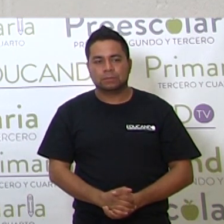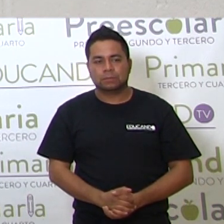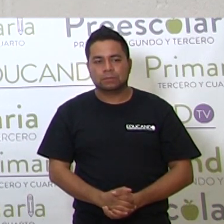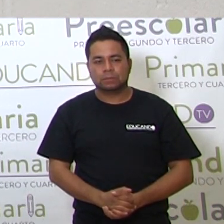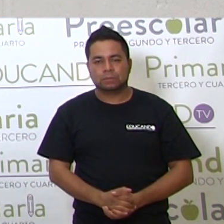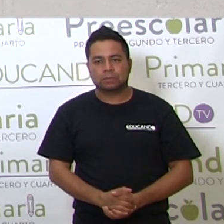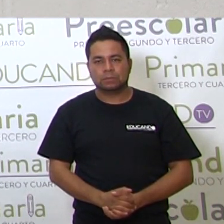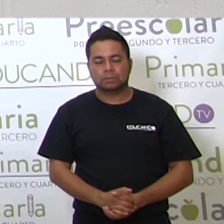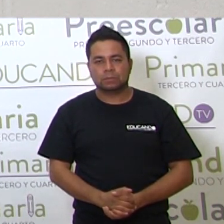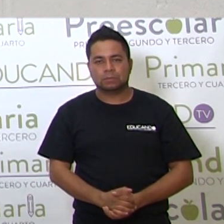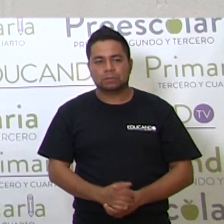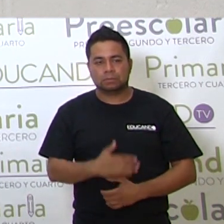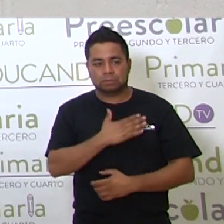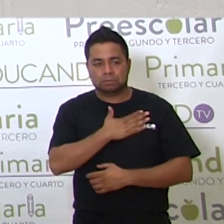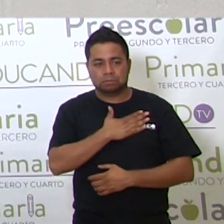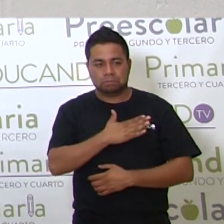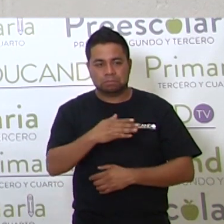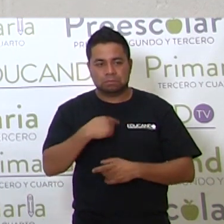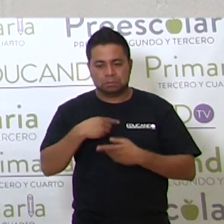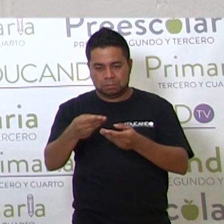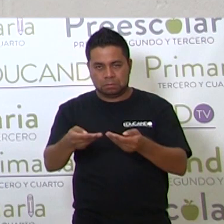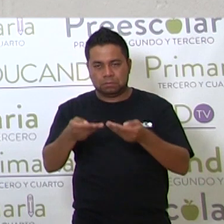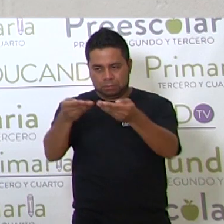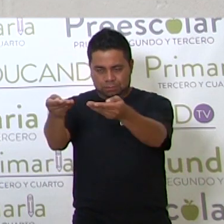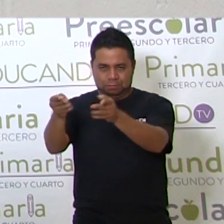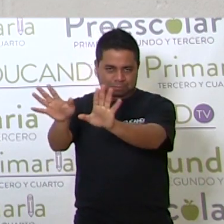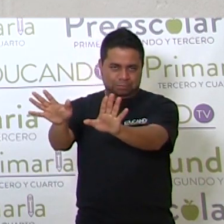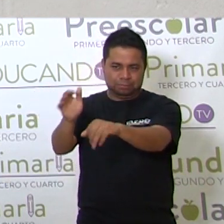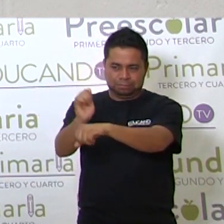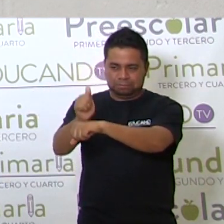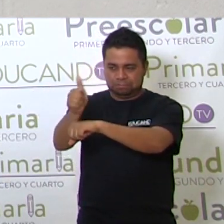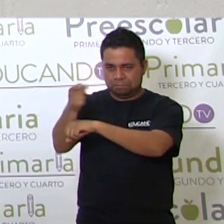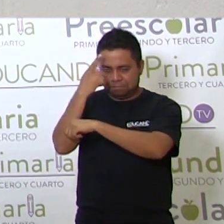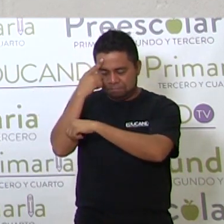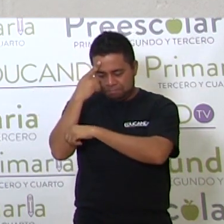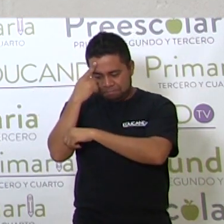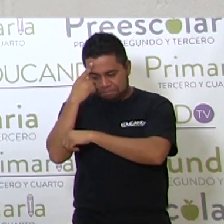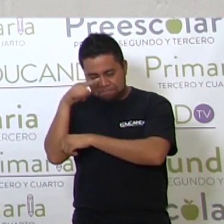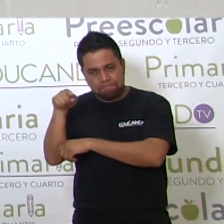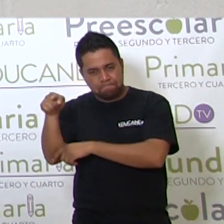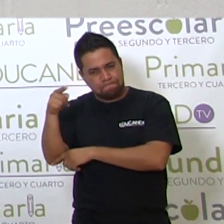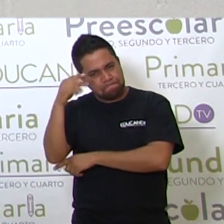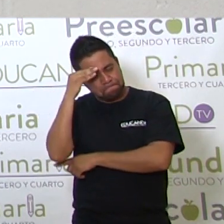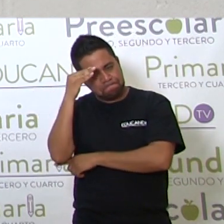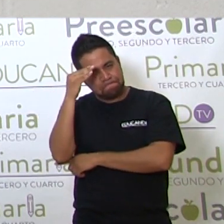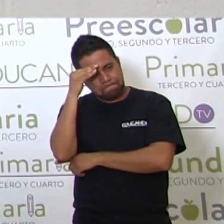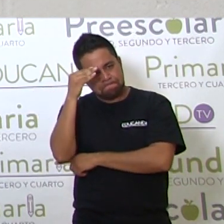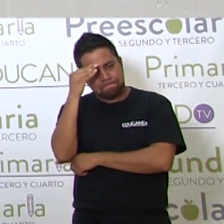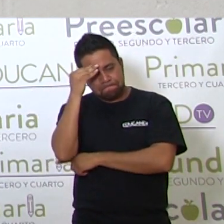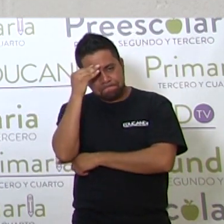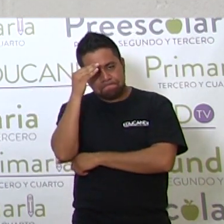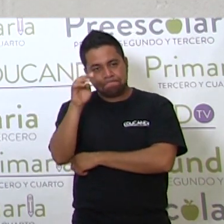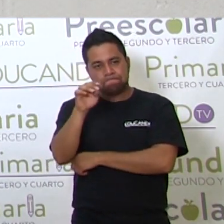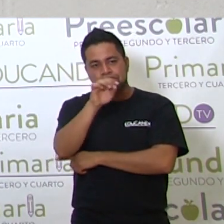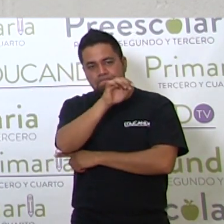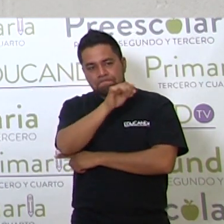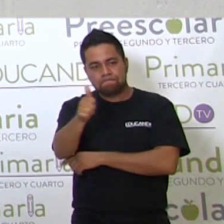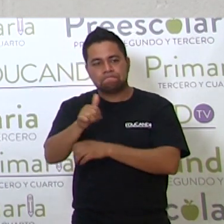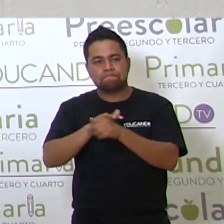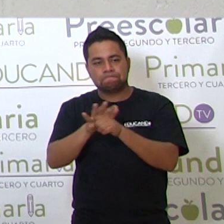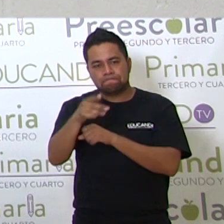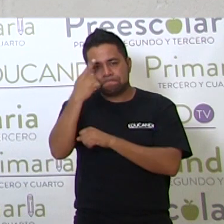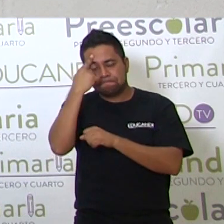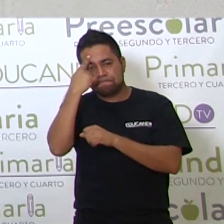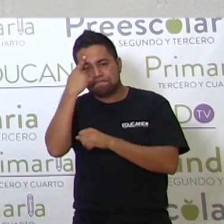Y bueno, aquí esta se la dejo para que ustedes reflexionen y puedan pensar qué otro tipo